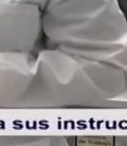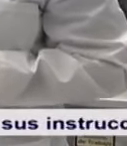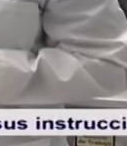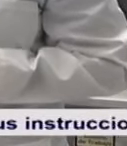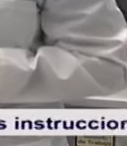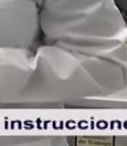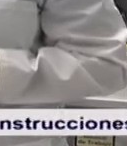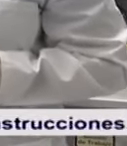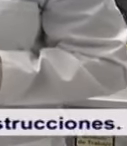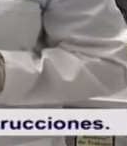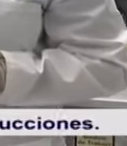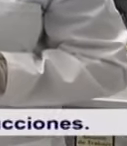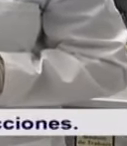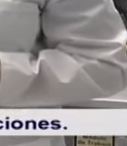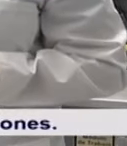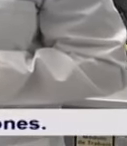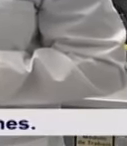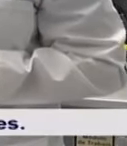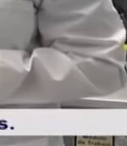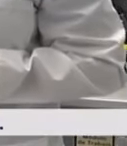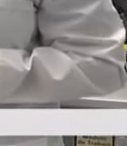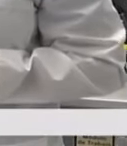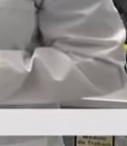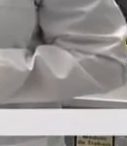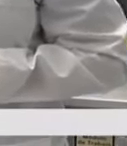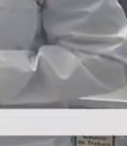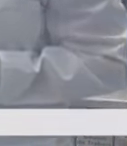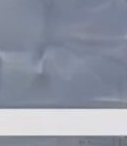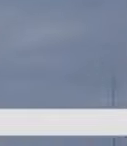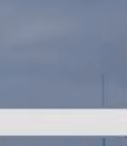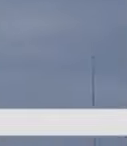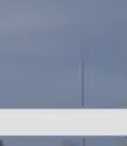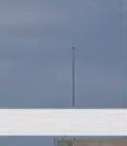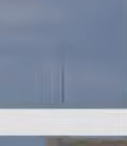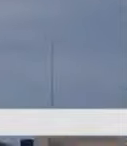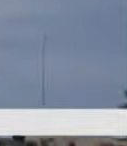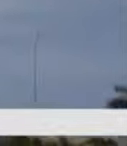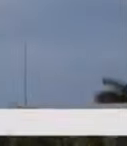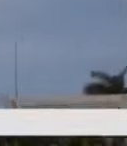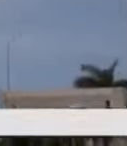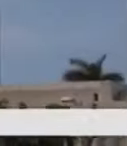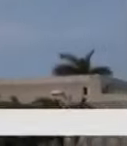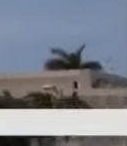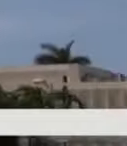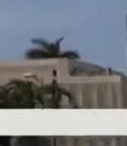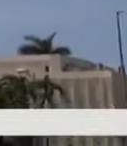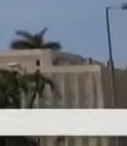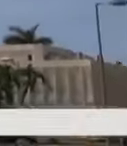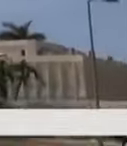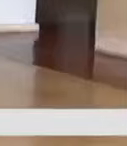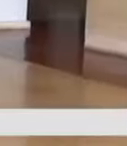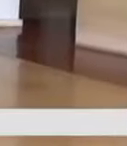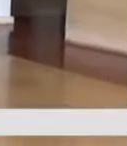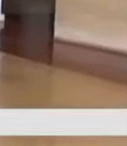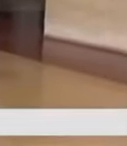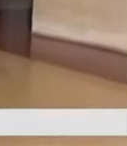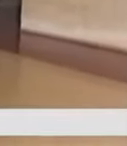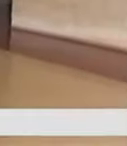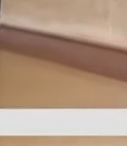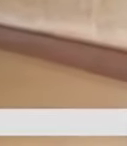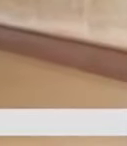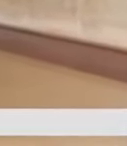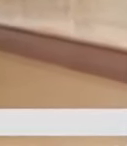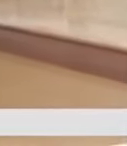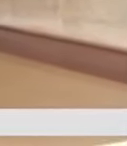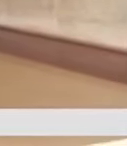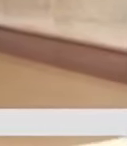trabajando por el bienestar y la salud del pueblo cubano. Continuaremos con nuestros retos pese al bloqueo económico para